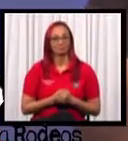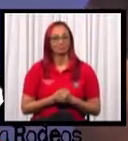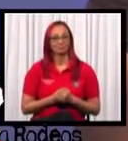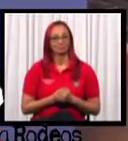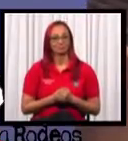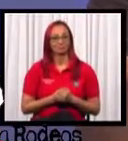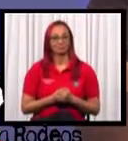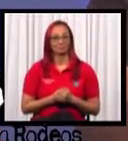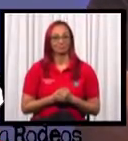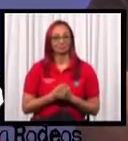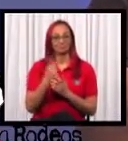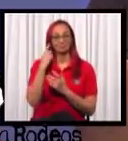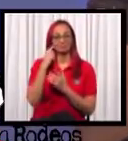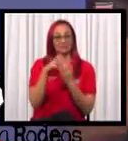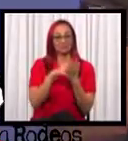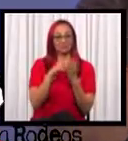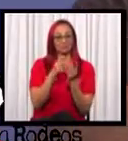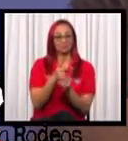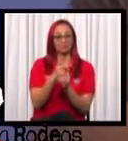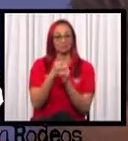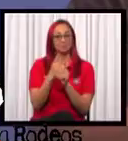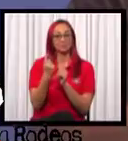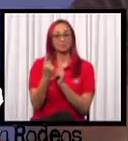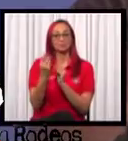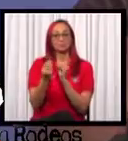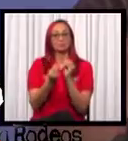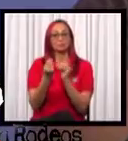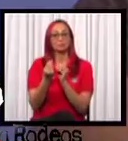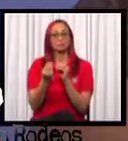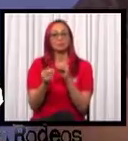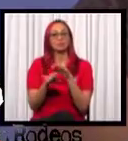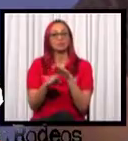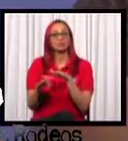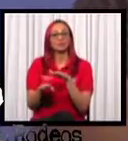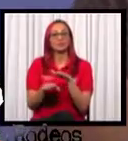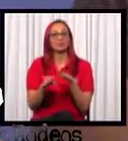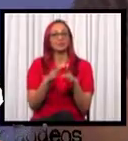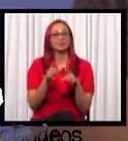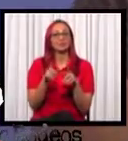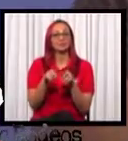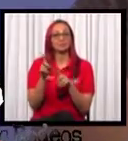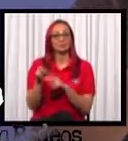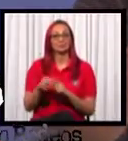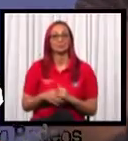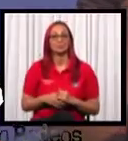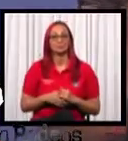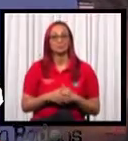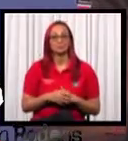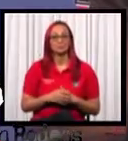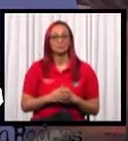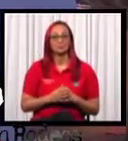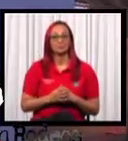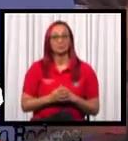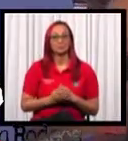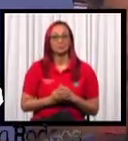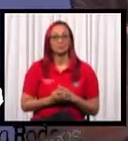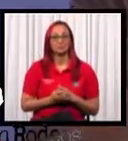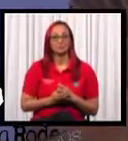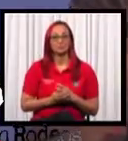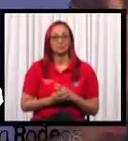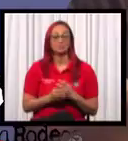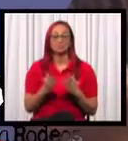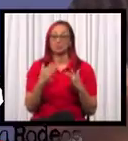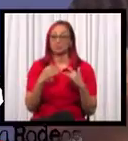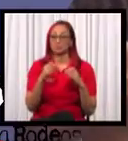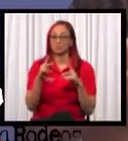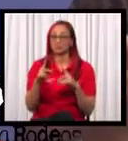porque el arroz está protegido y es el único producto de la canasta básica que está regulado. Y aunque a mucha gente eso le estorbe y